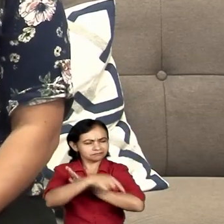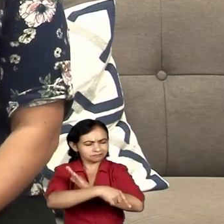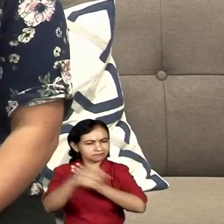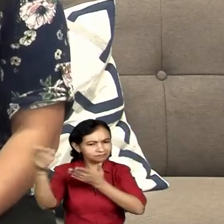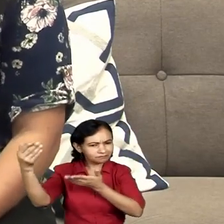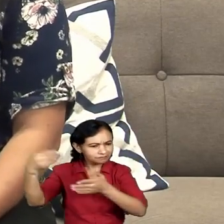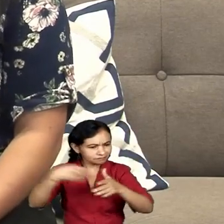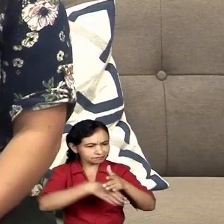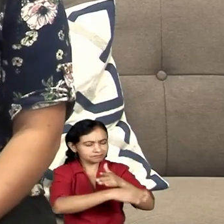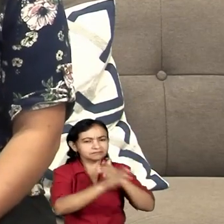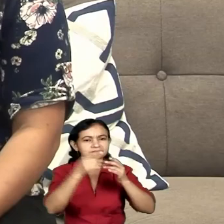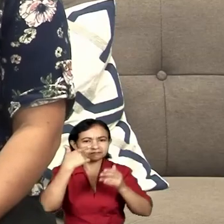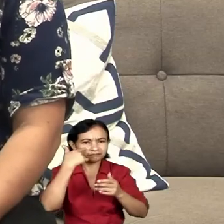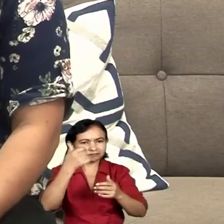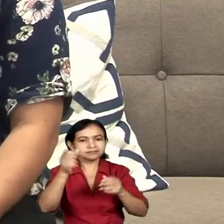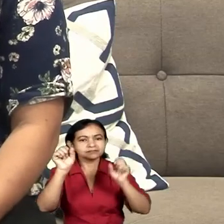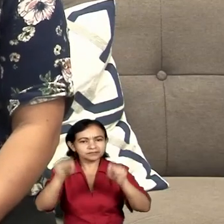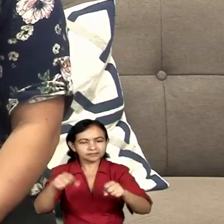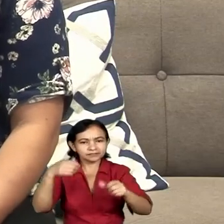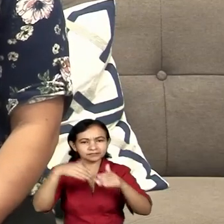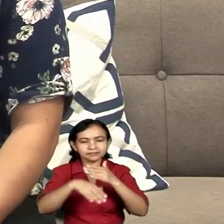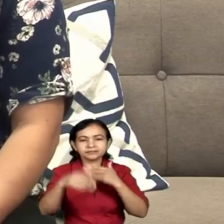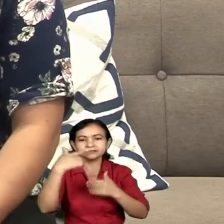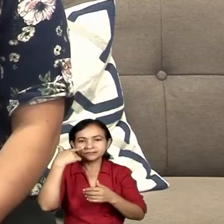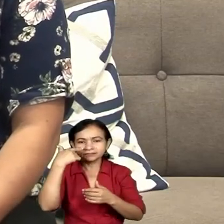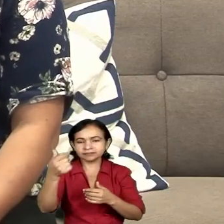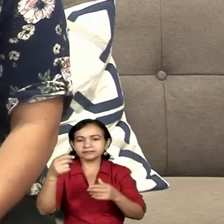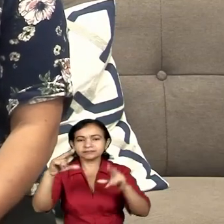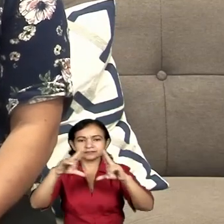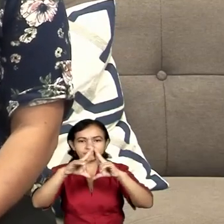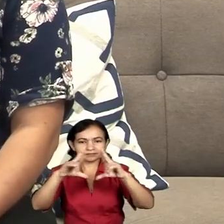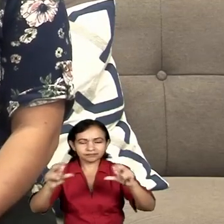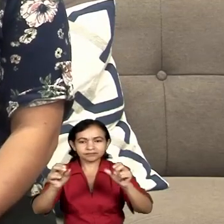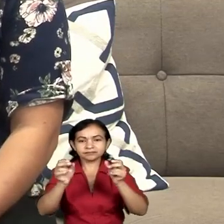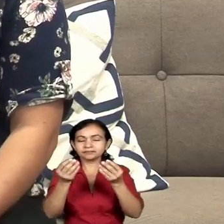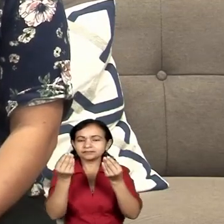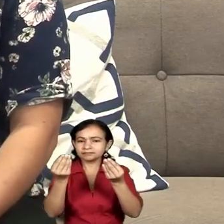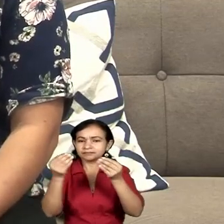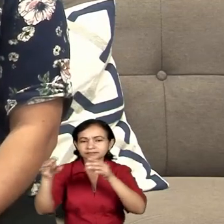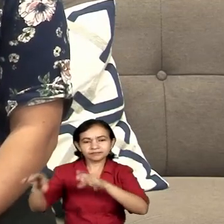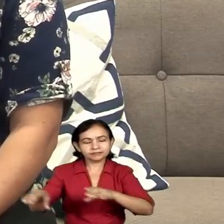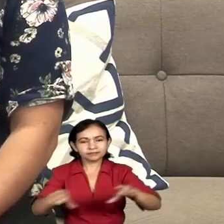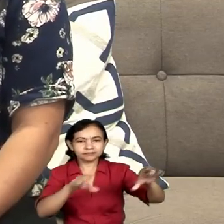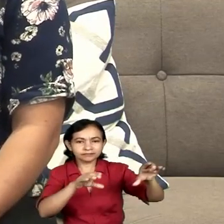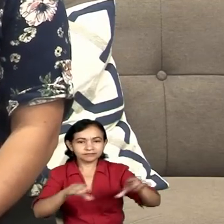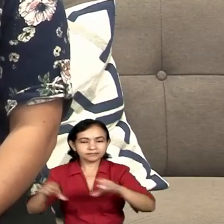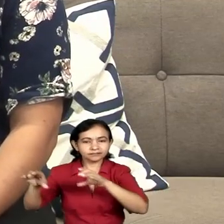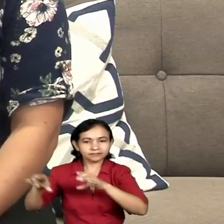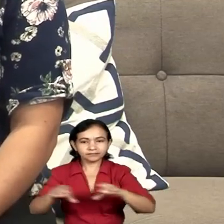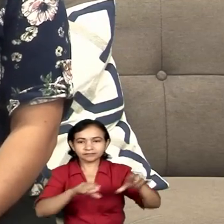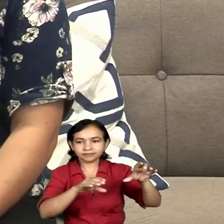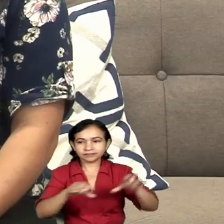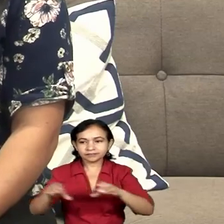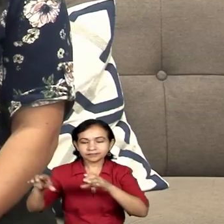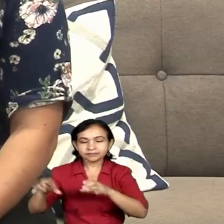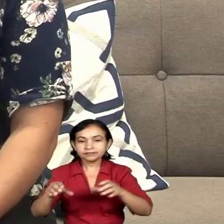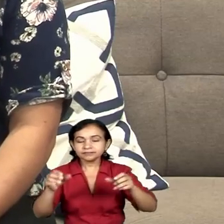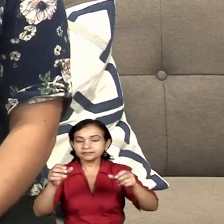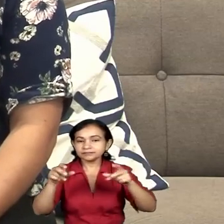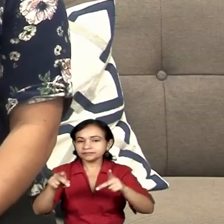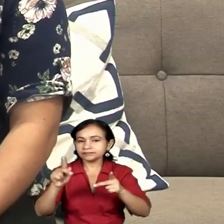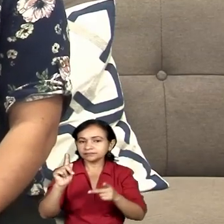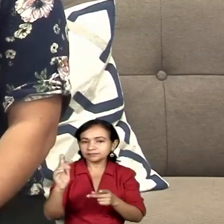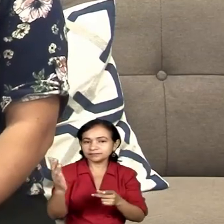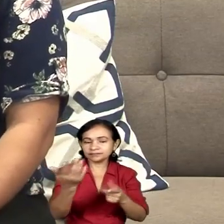espacio para que lo puedan conocer, pero también que se muevan alrededor del país, que hay muchas actividades y que van a estar nuestros protagonistas con todos